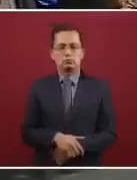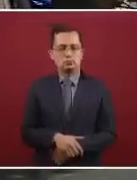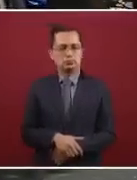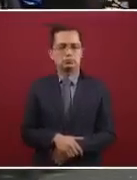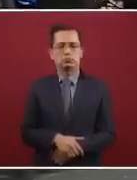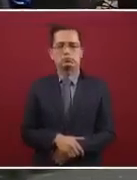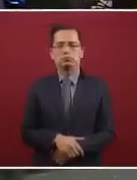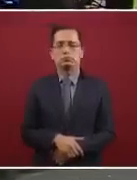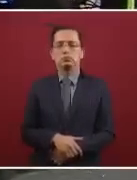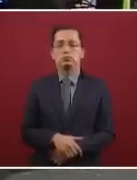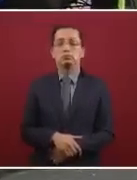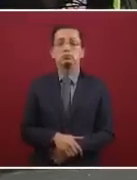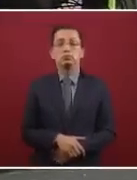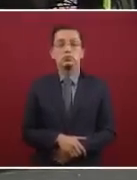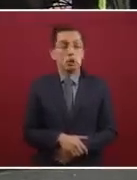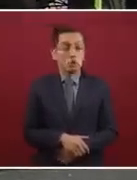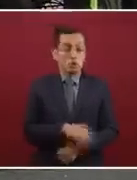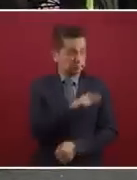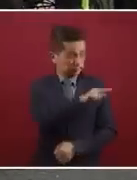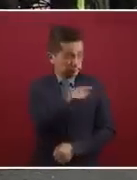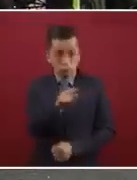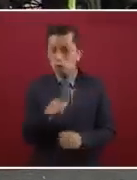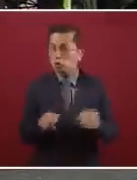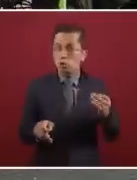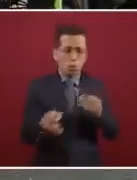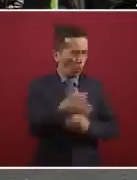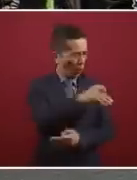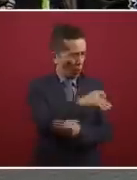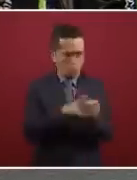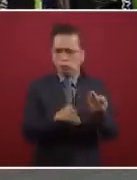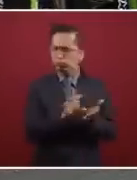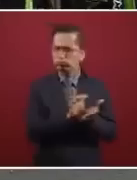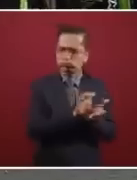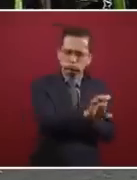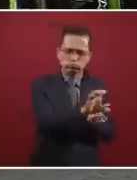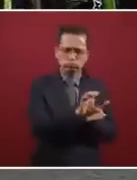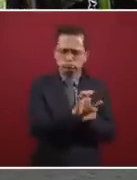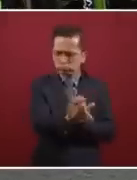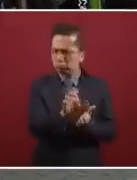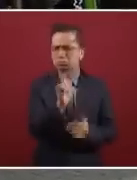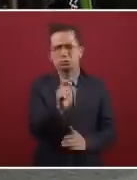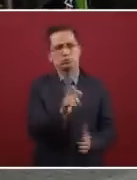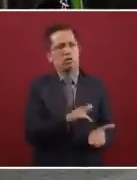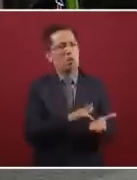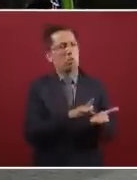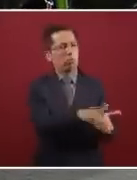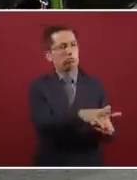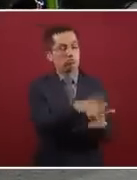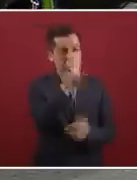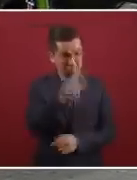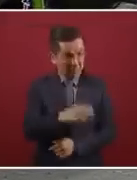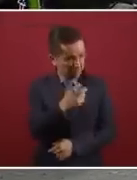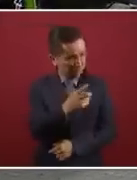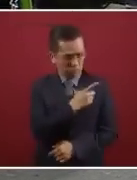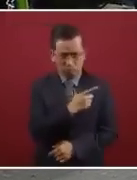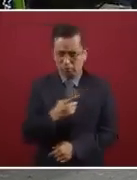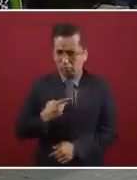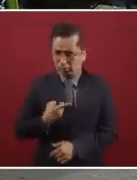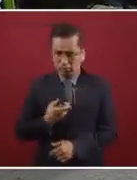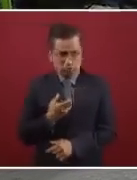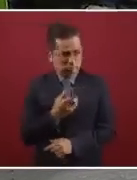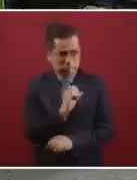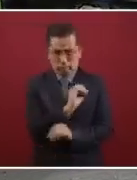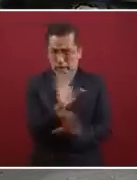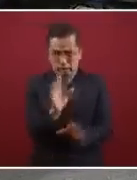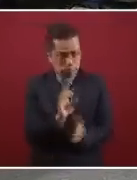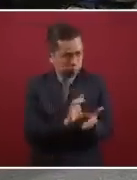Y todos los que participaron van a tener su apoyo, bien merecido. ¿Qué más podemos